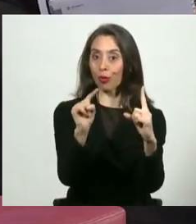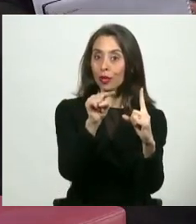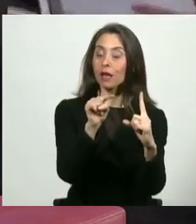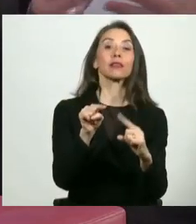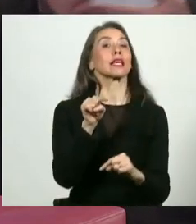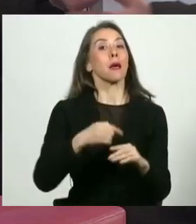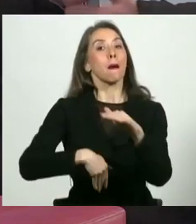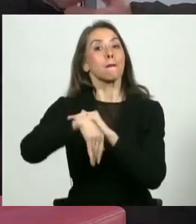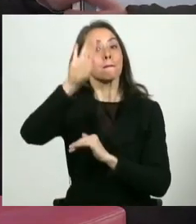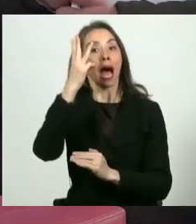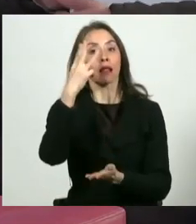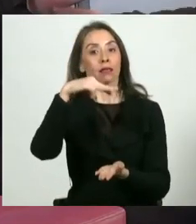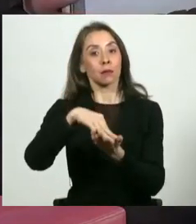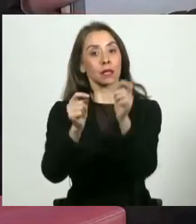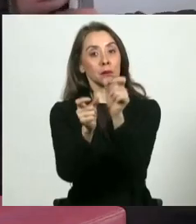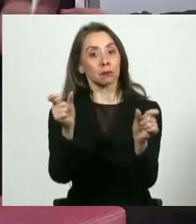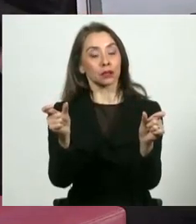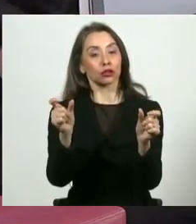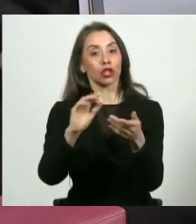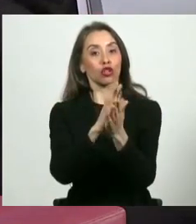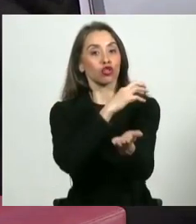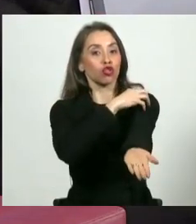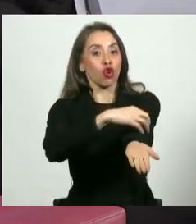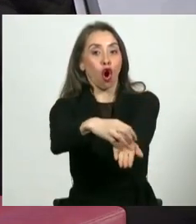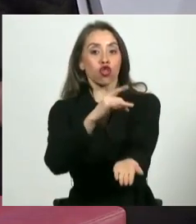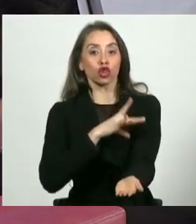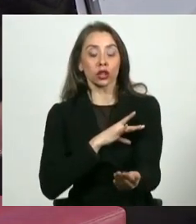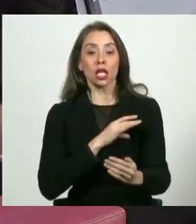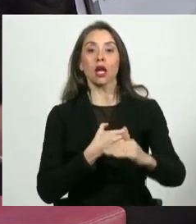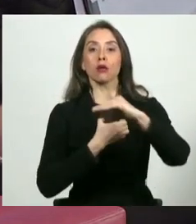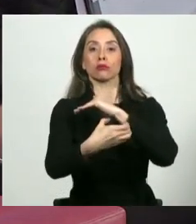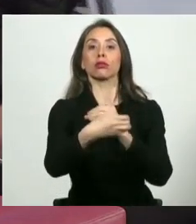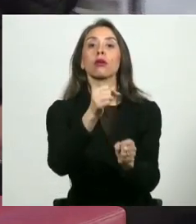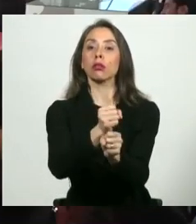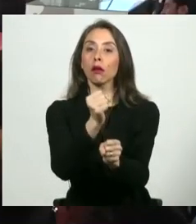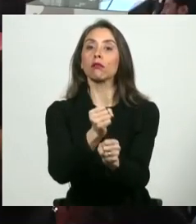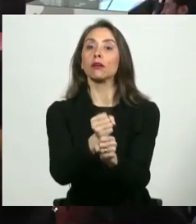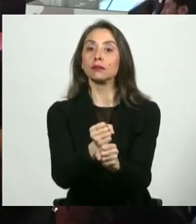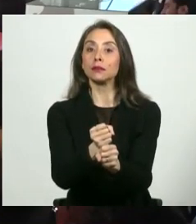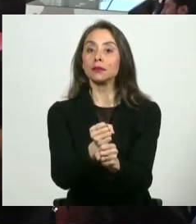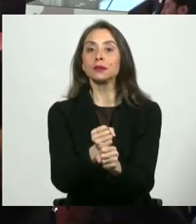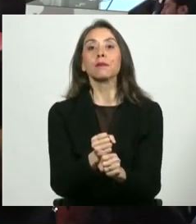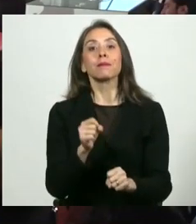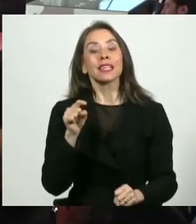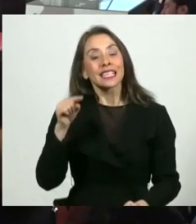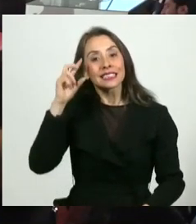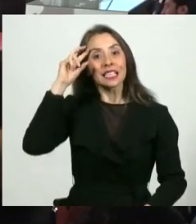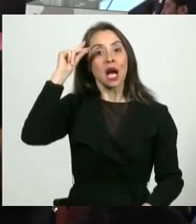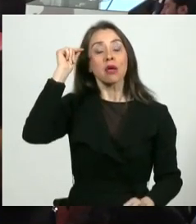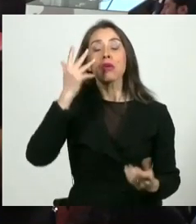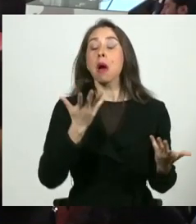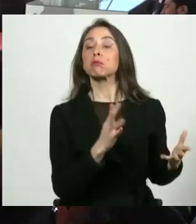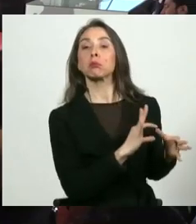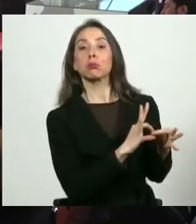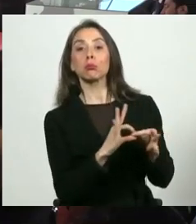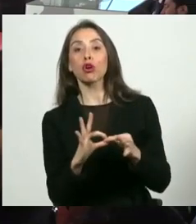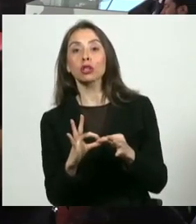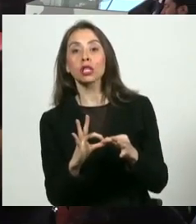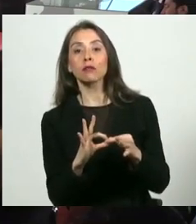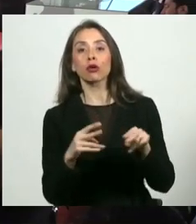a más de 3.000 personas en todo Chile en puestos de trabajo regular. Esa iniciativa, por alguna razón, después